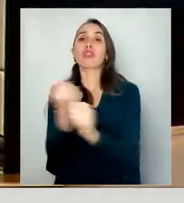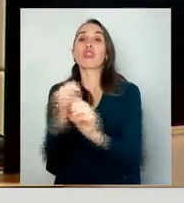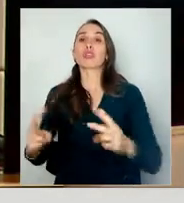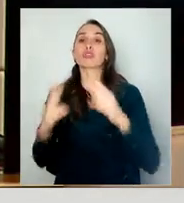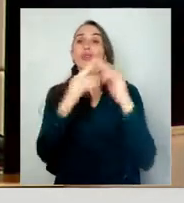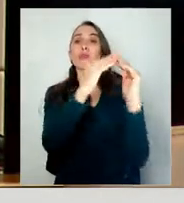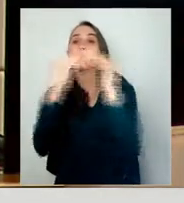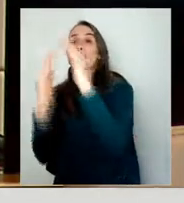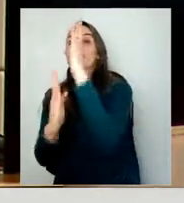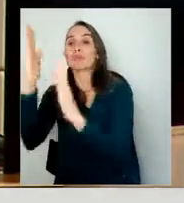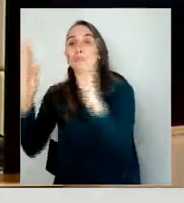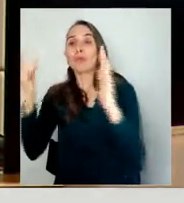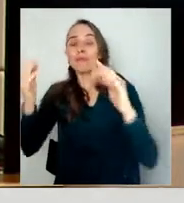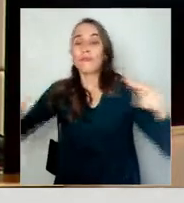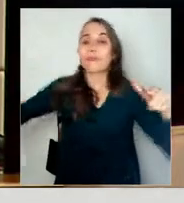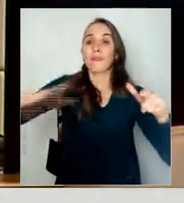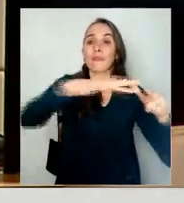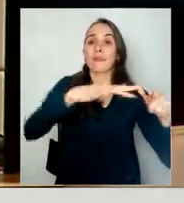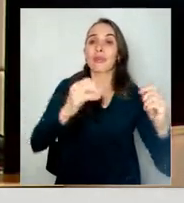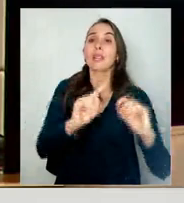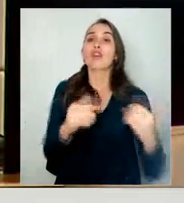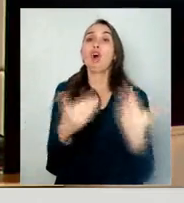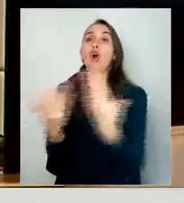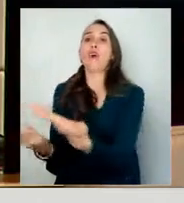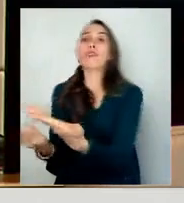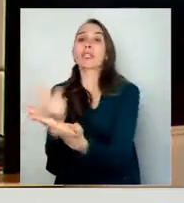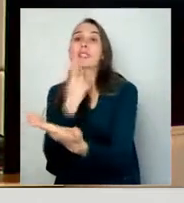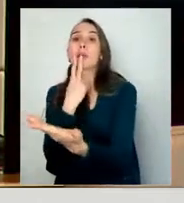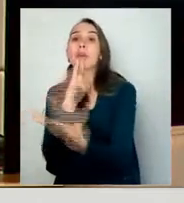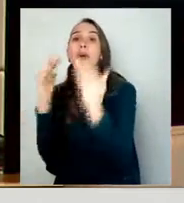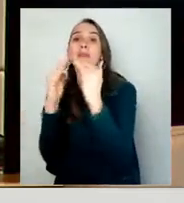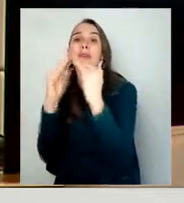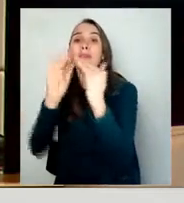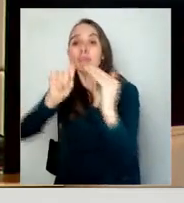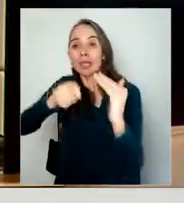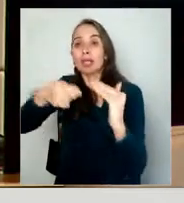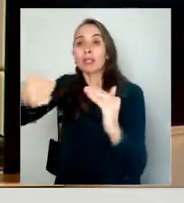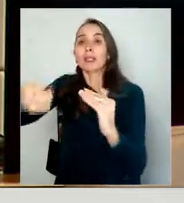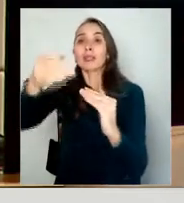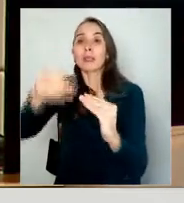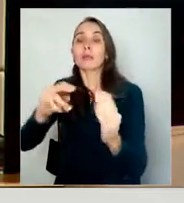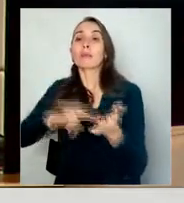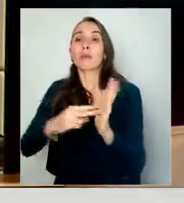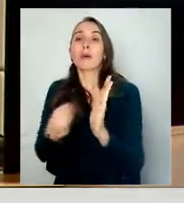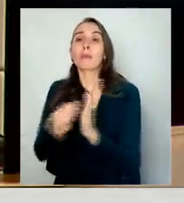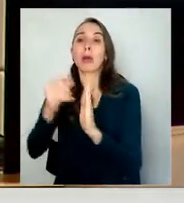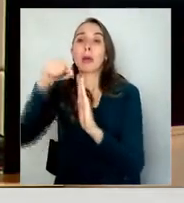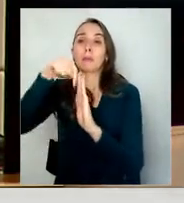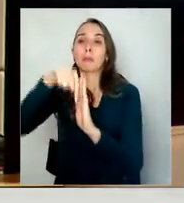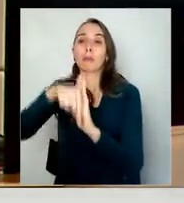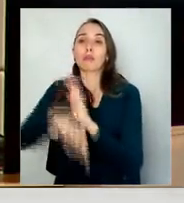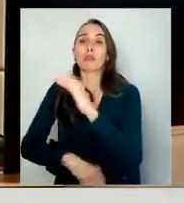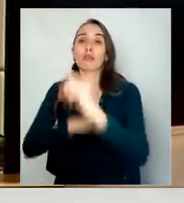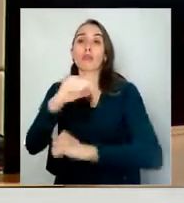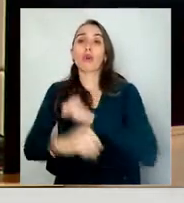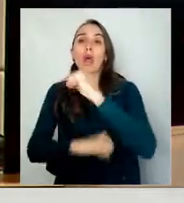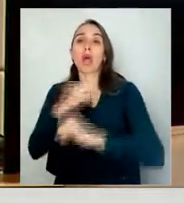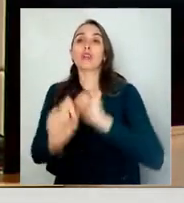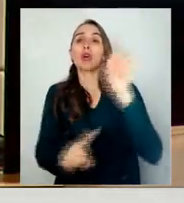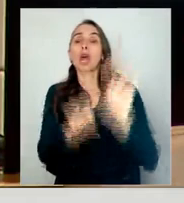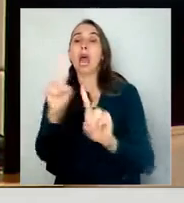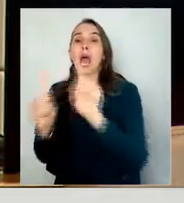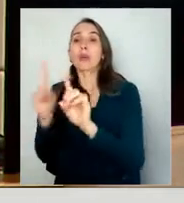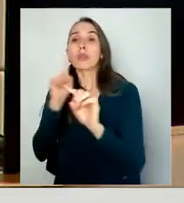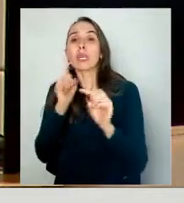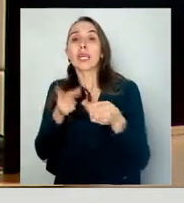y de no poder ofrecer soluciones efectivas a una problemática que se acentúa y se profundiza año tras año algunos con derecho dirán